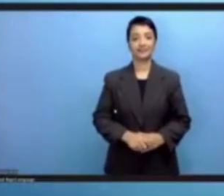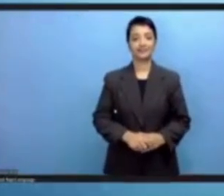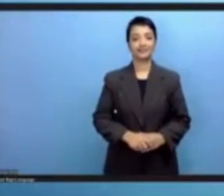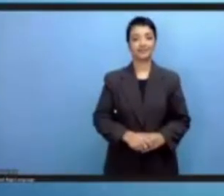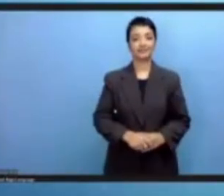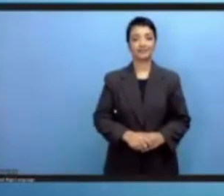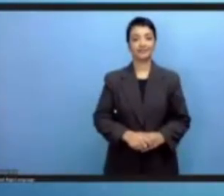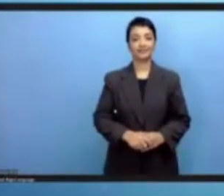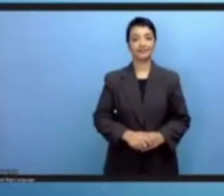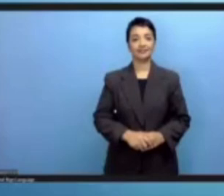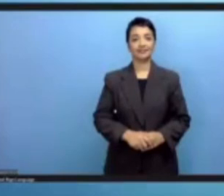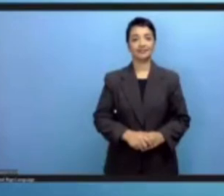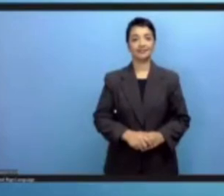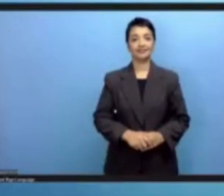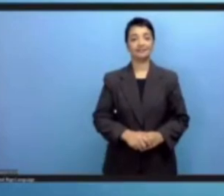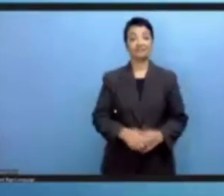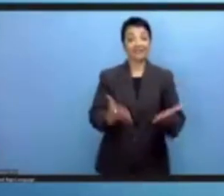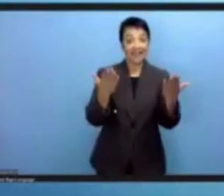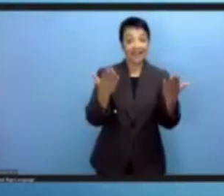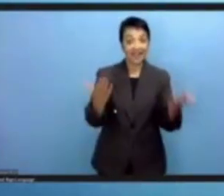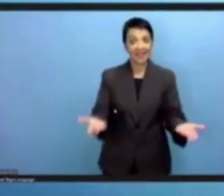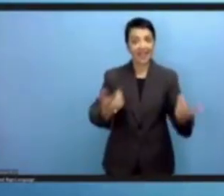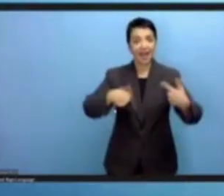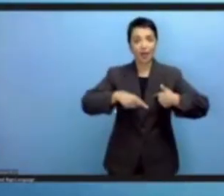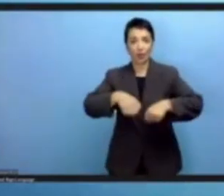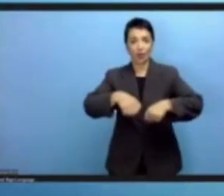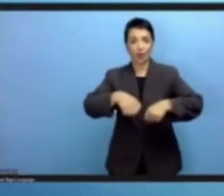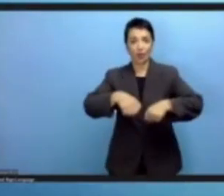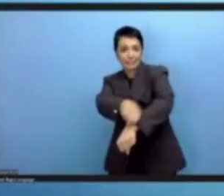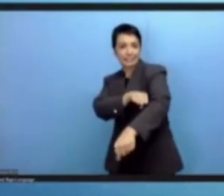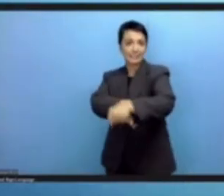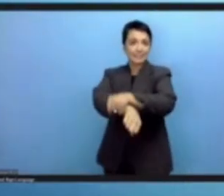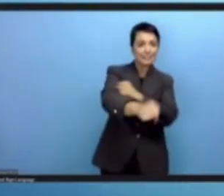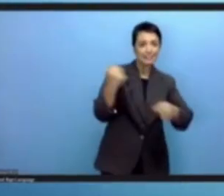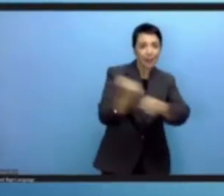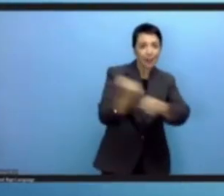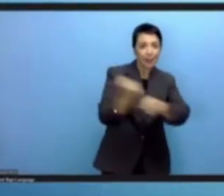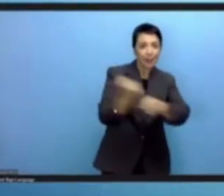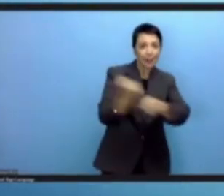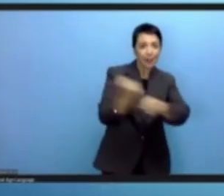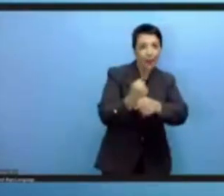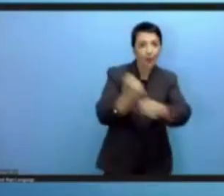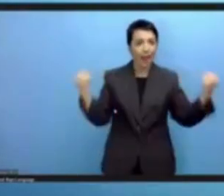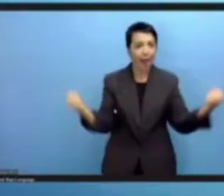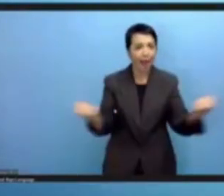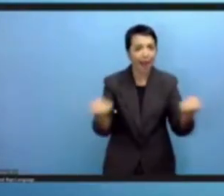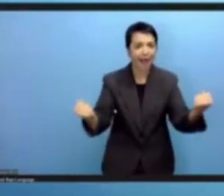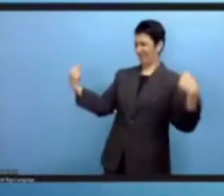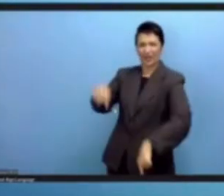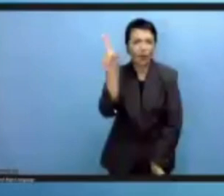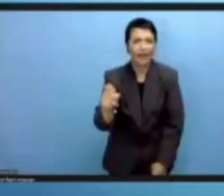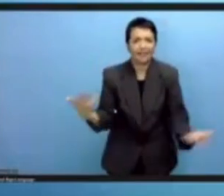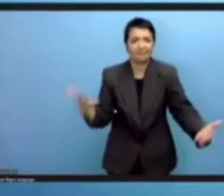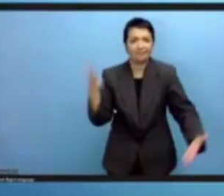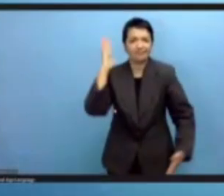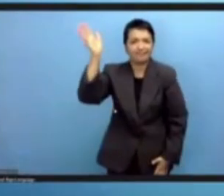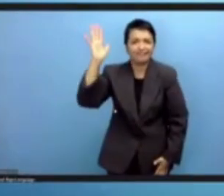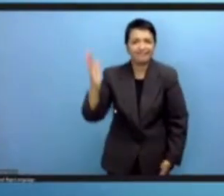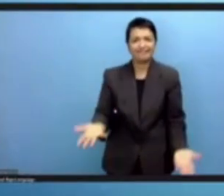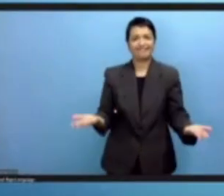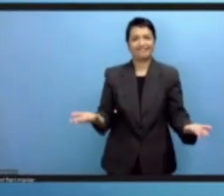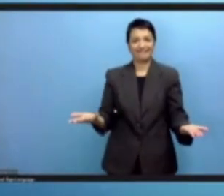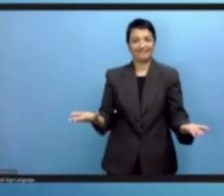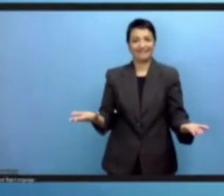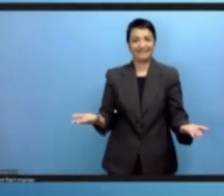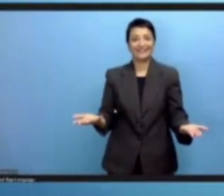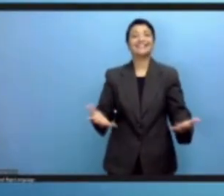el señor bueno además no si empezamos a trabajar Bueno qué estoy haciendo aquí